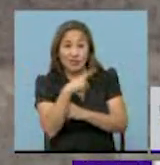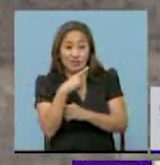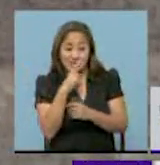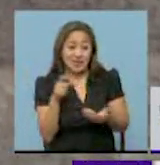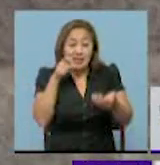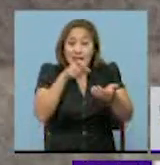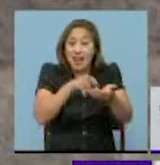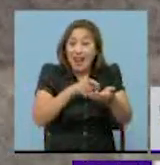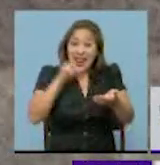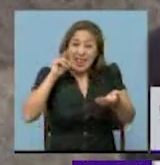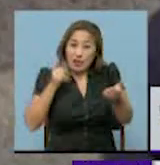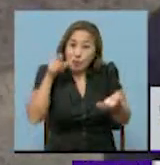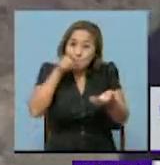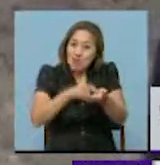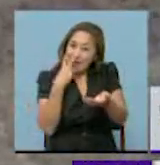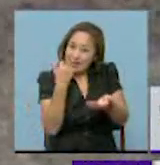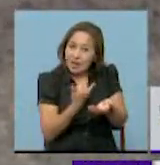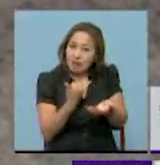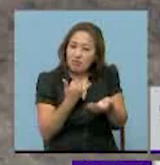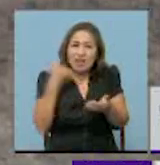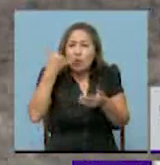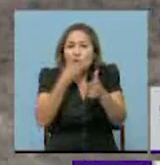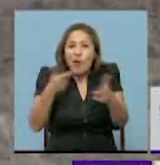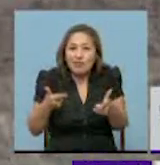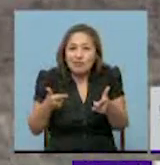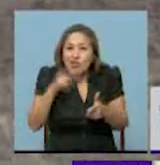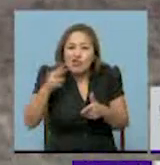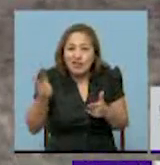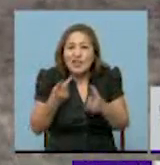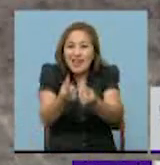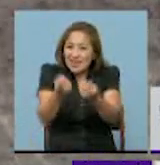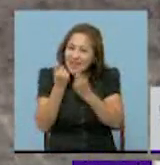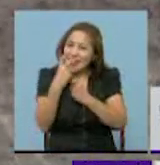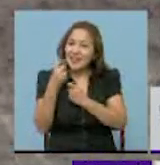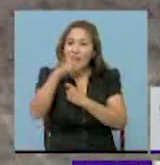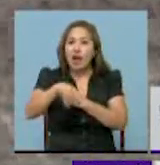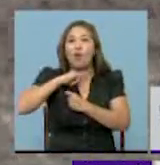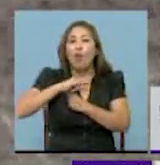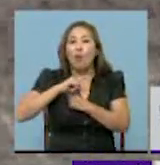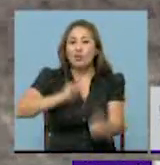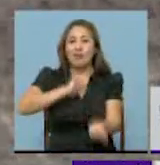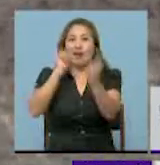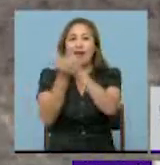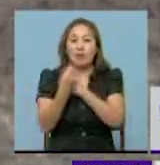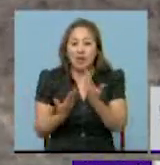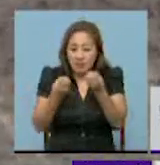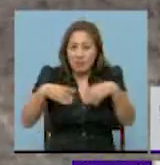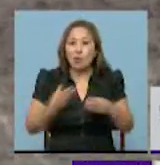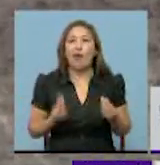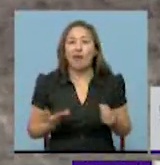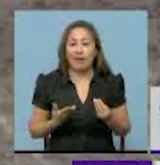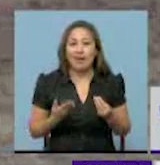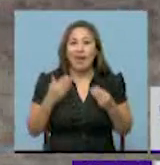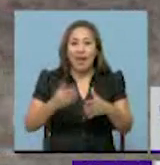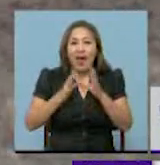batería, sin el litio, no podría funcionar. Y Jujuy se va a transformar, y ya comenzó a ser